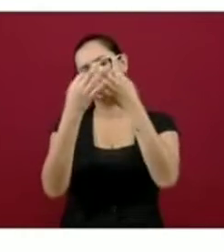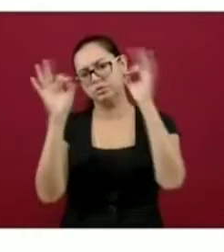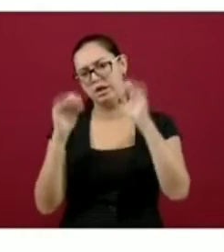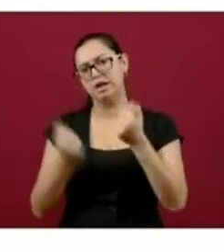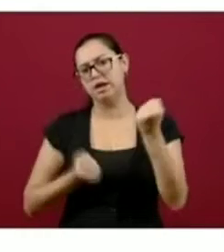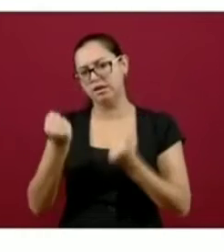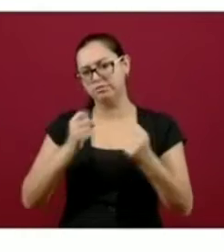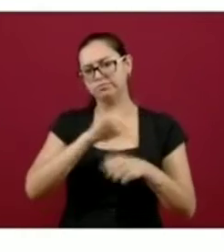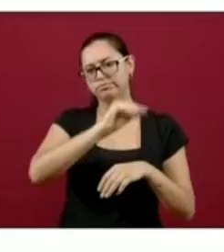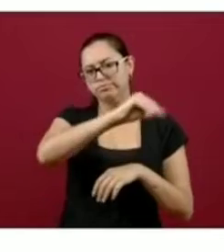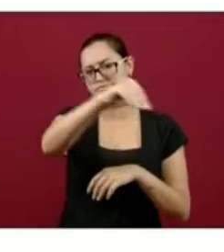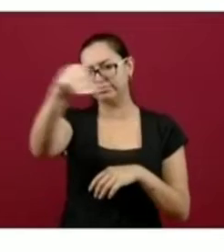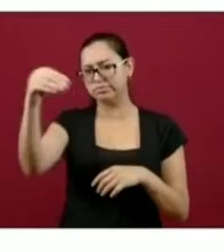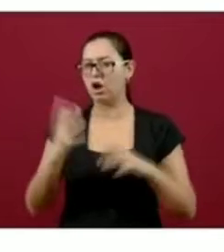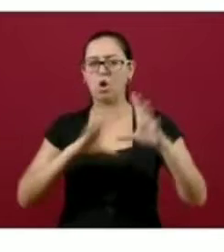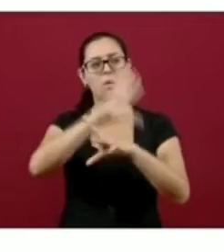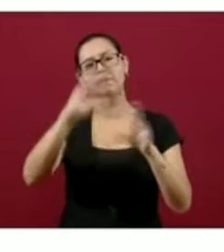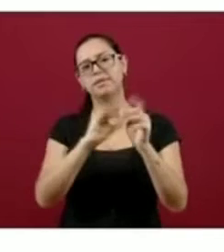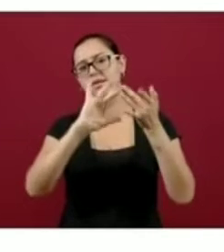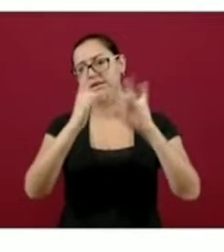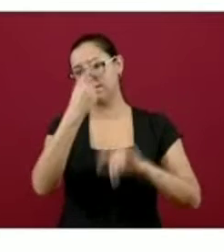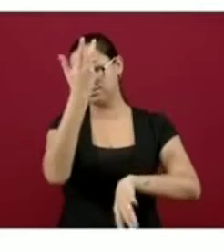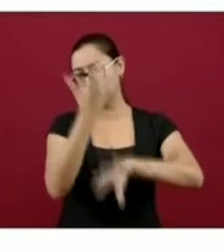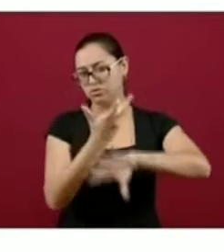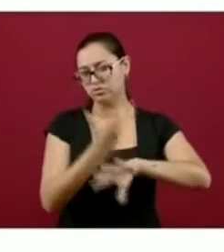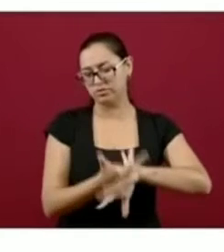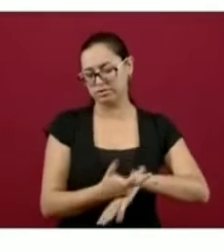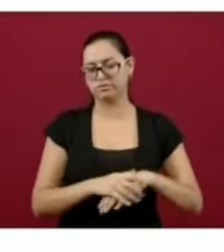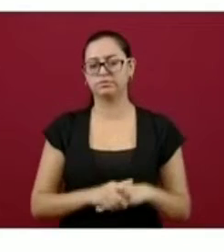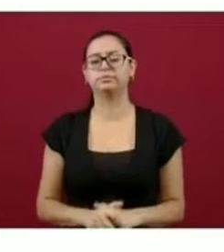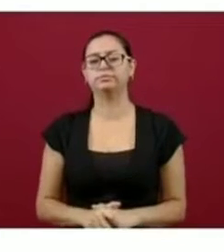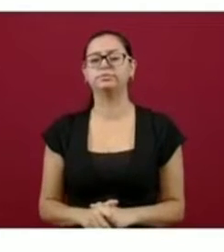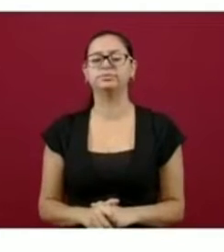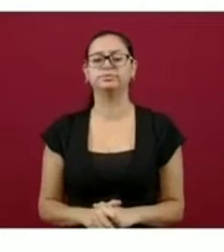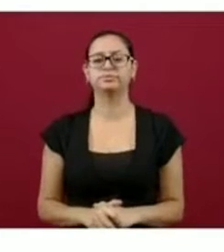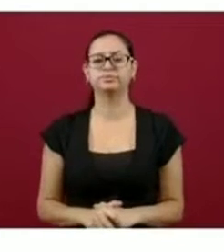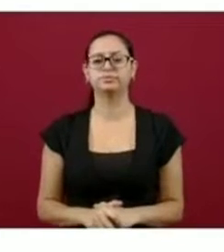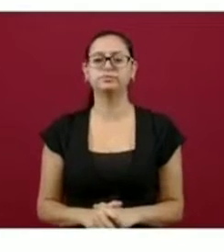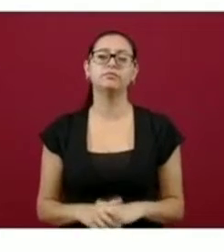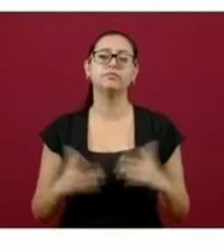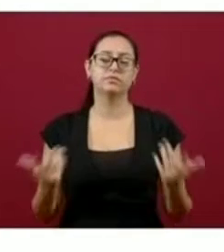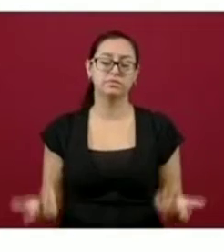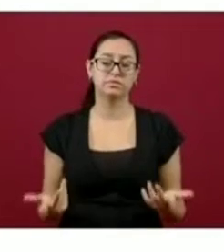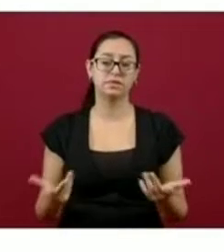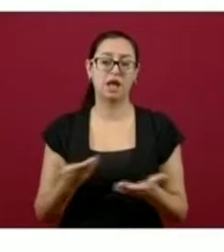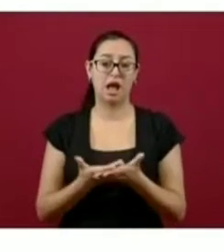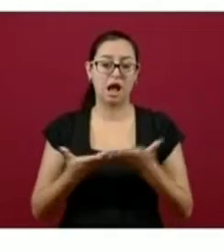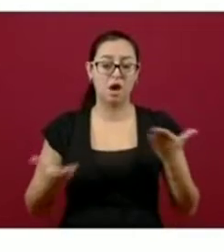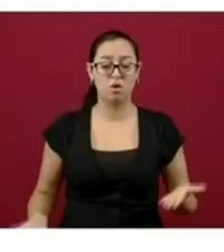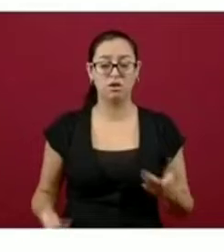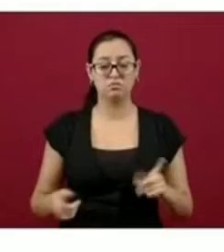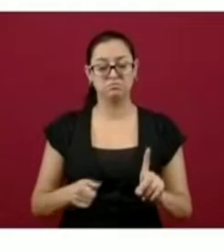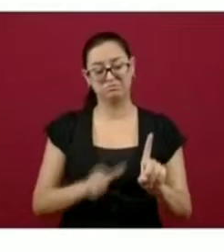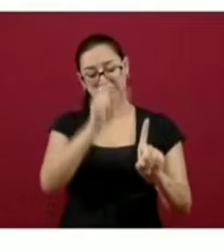Unidos. Entonces, vamos a una nueva visión centrada en los derechos del migrante.